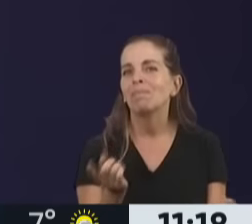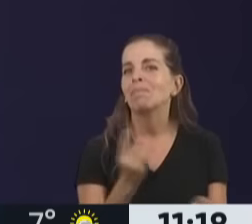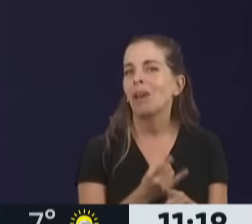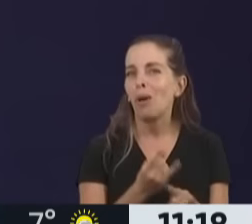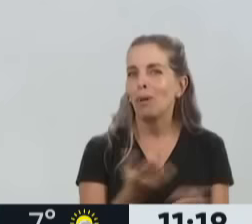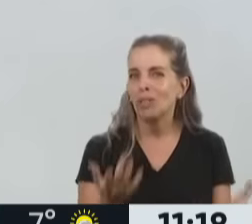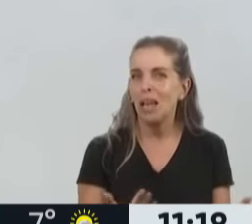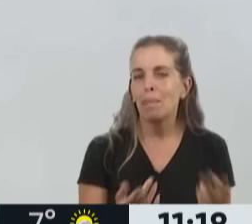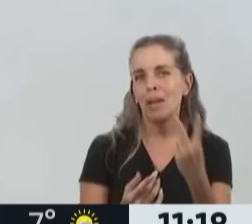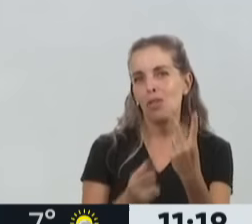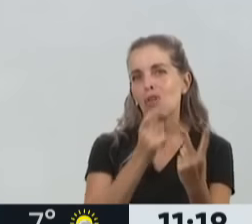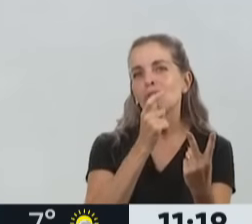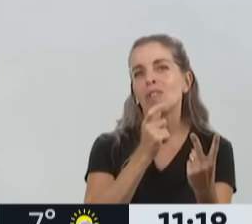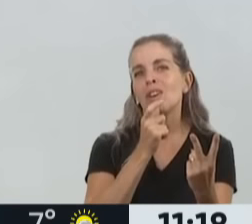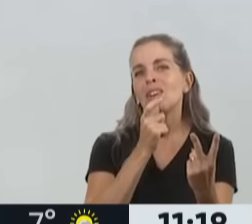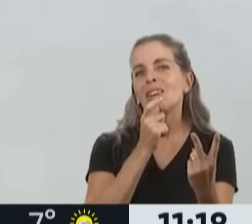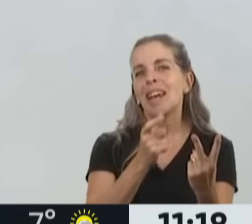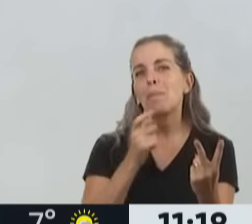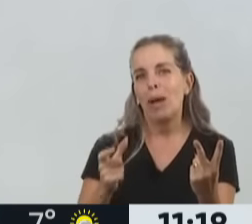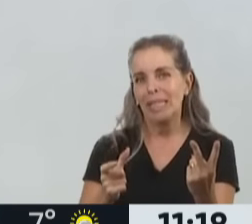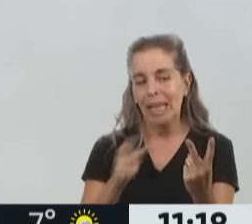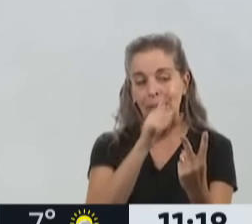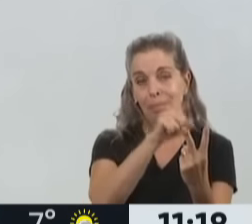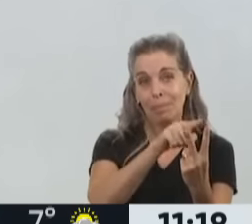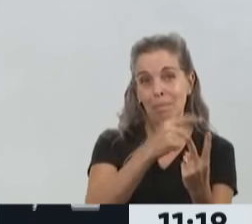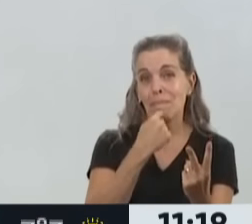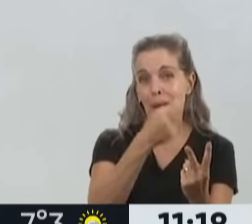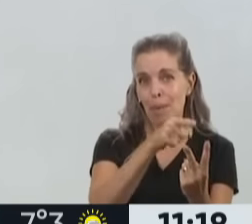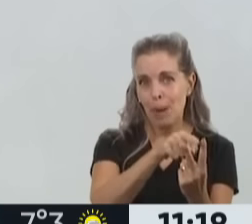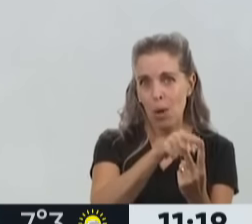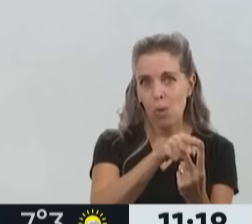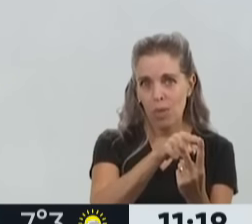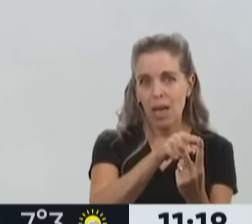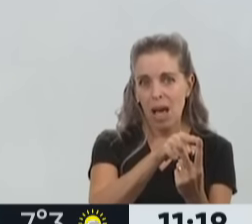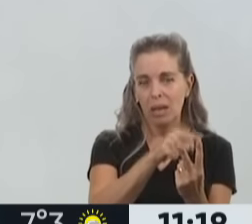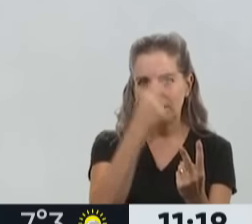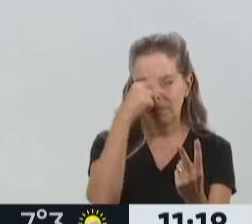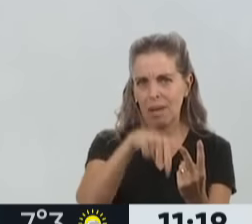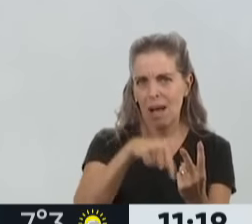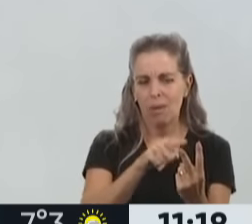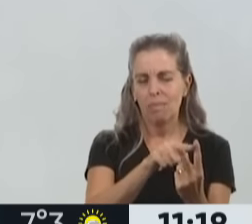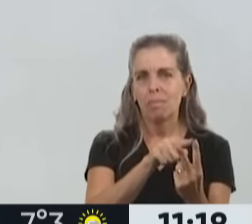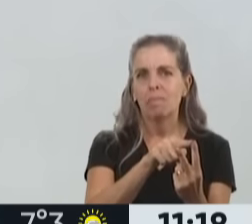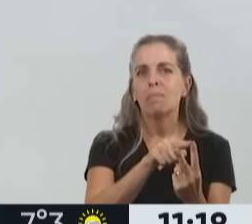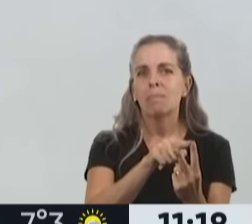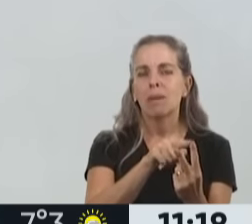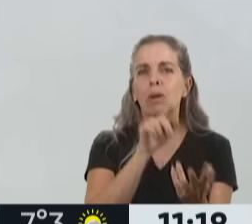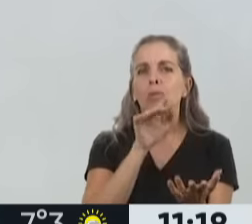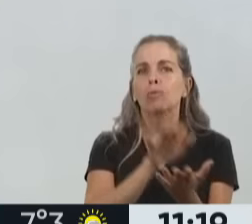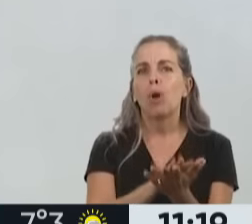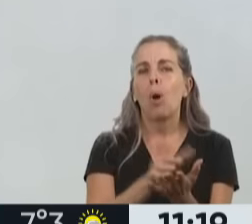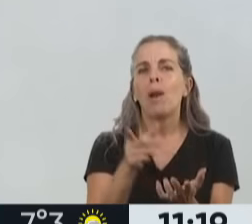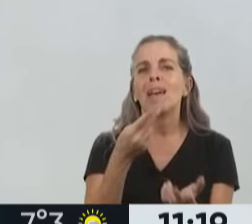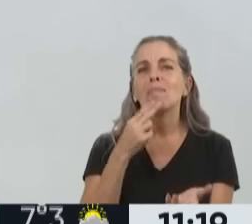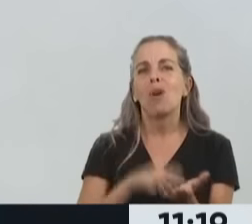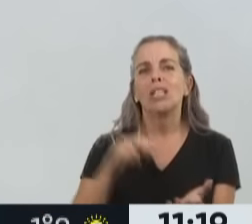gracias dos respuestas sobre dos preguntas la primera que improviso ahora tiene que ver con el piso de ganancias